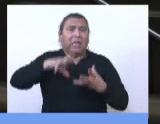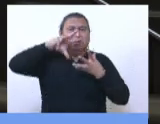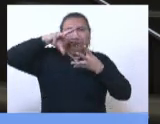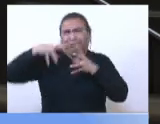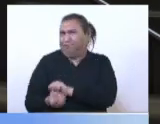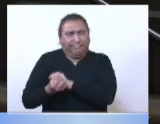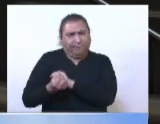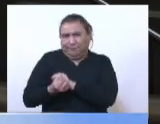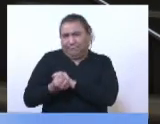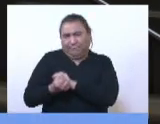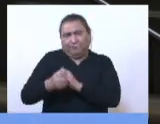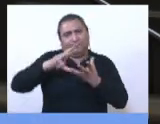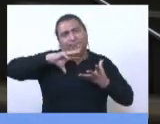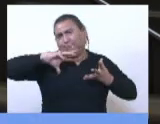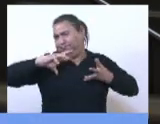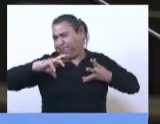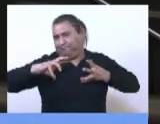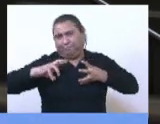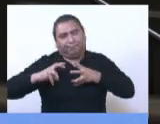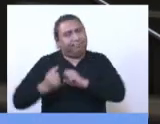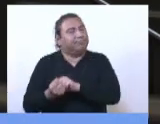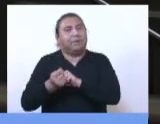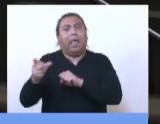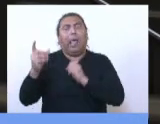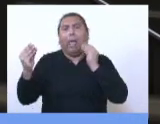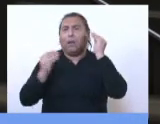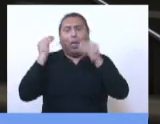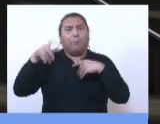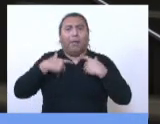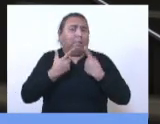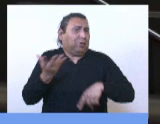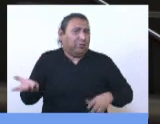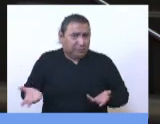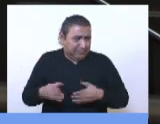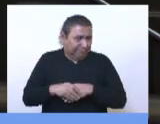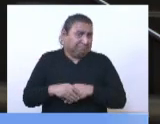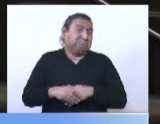y somos el sistema industrial argentino están preocupados por la emisión bien